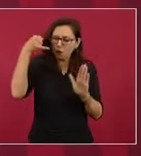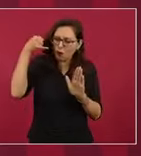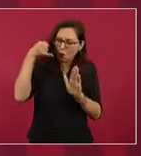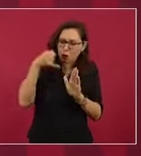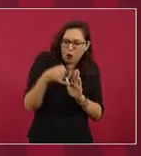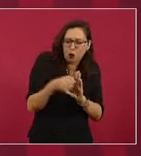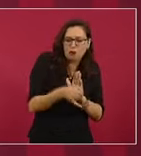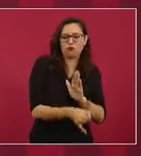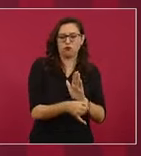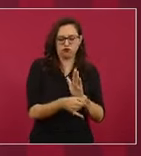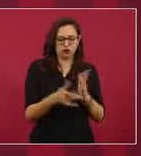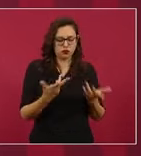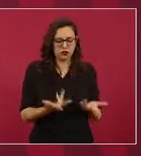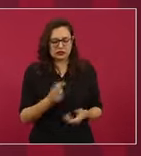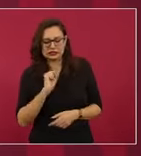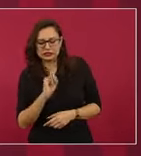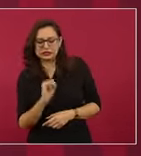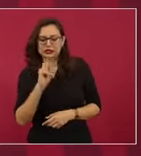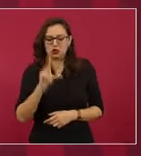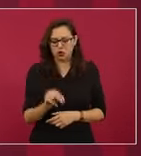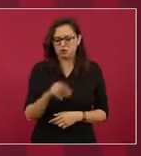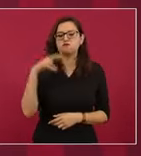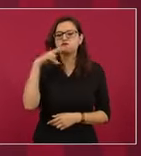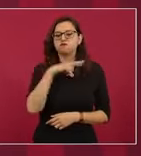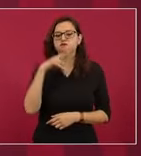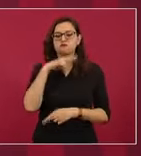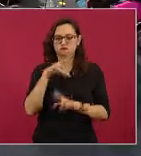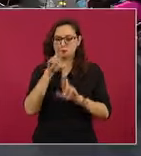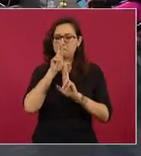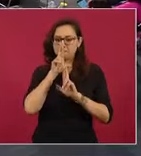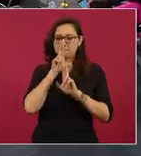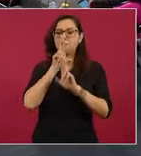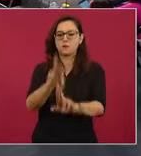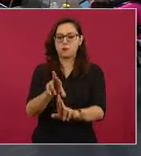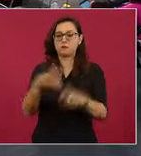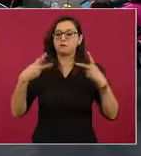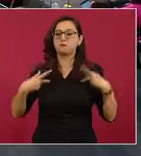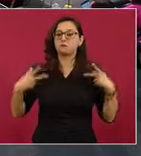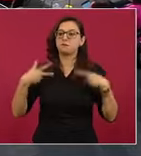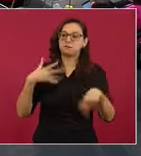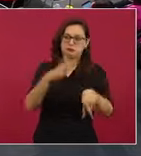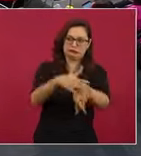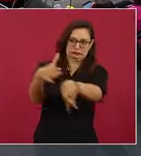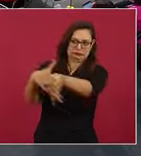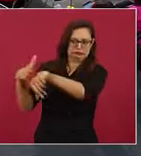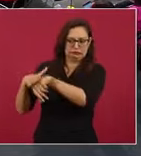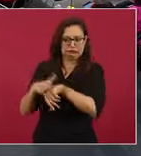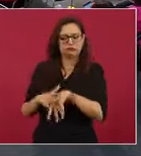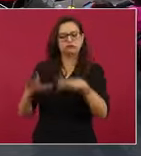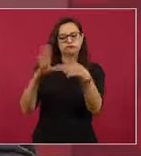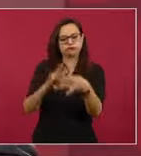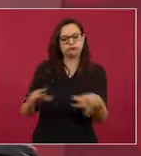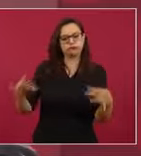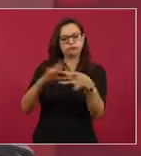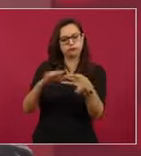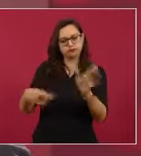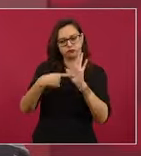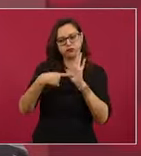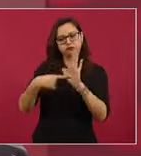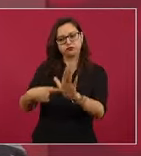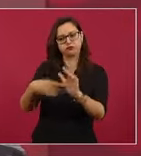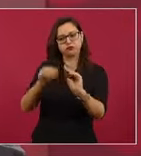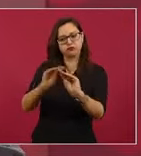a fondo y pronto vamos a tener ya una respuesta para explicarle bien a la gente, porque desde que